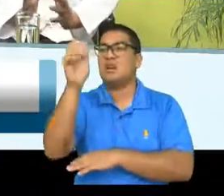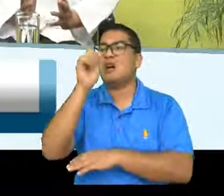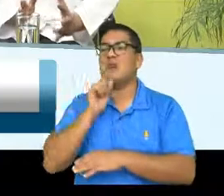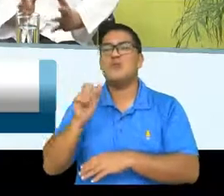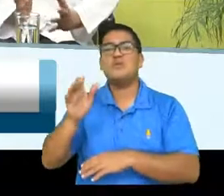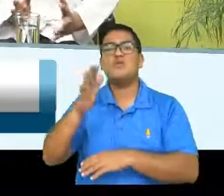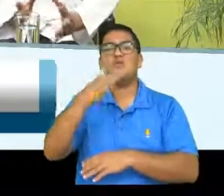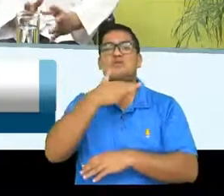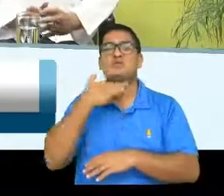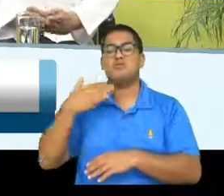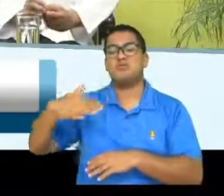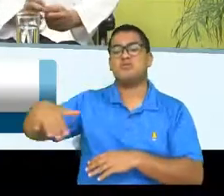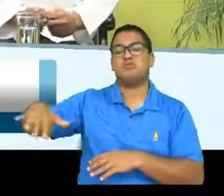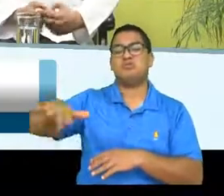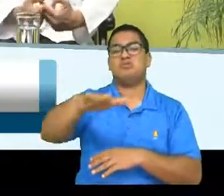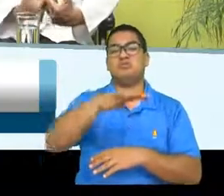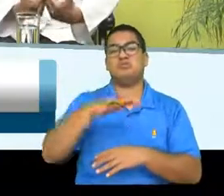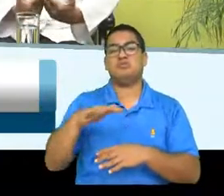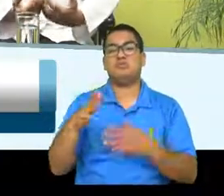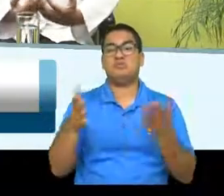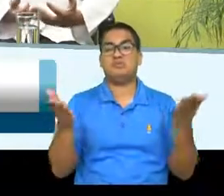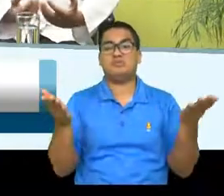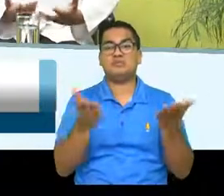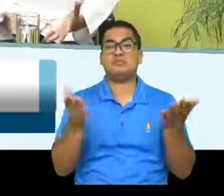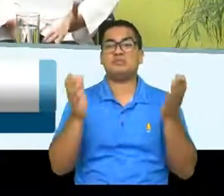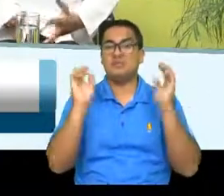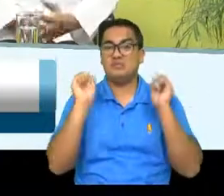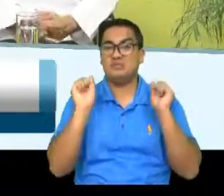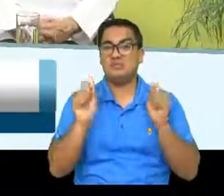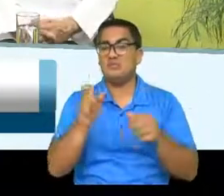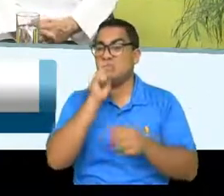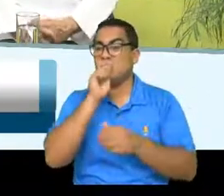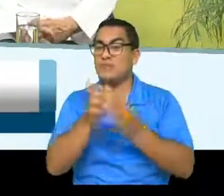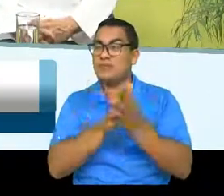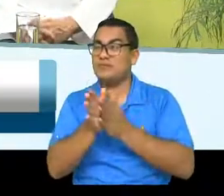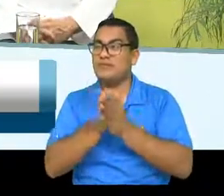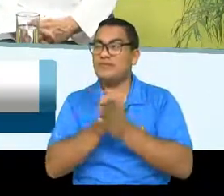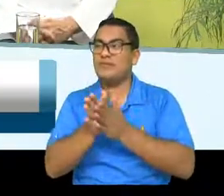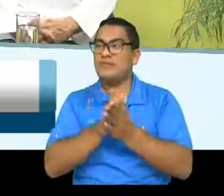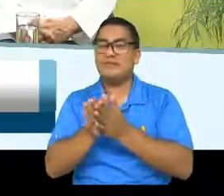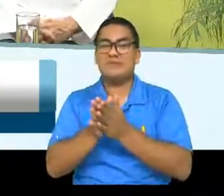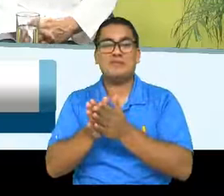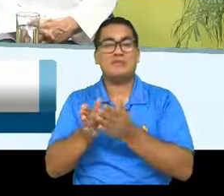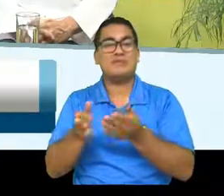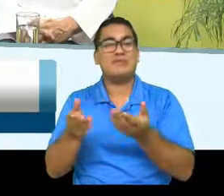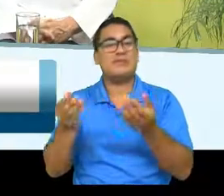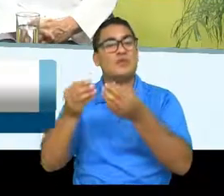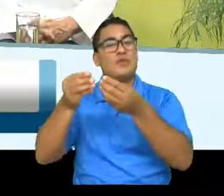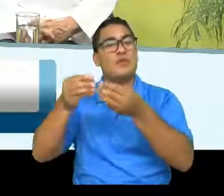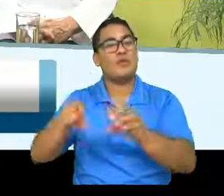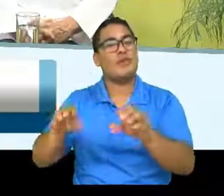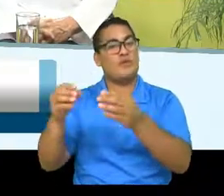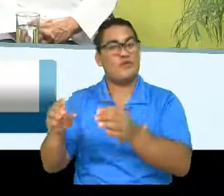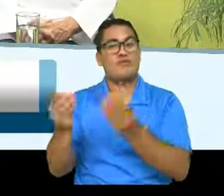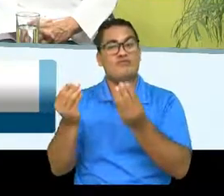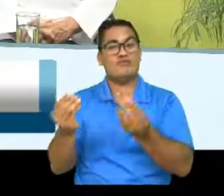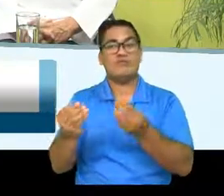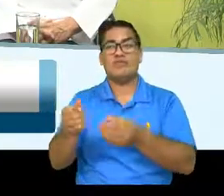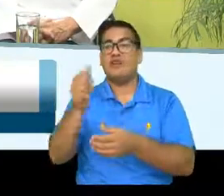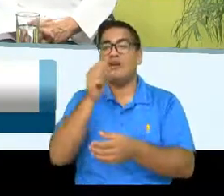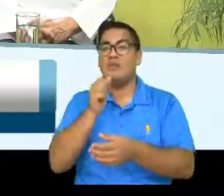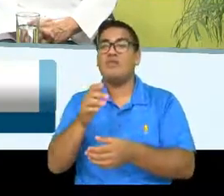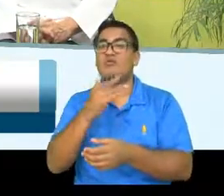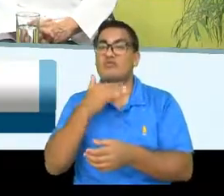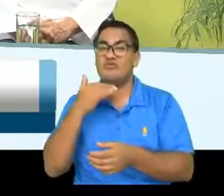haya aquella agua que pueda ser propicia para reproducirse. Aguas estancadas, por ejemplo. Aguas